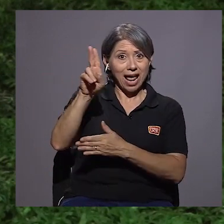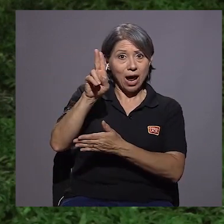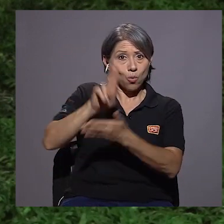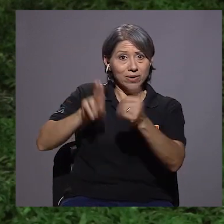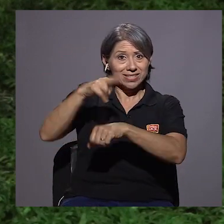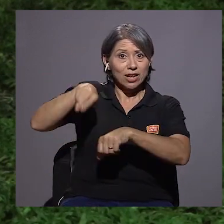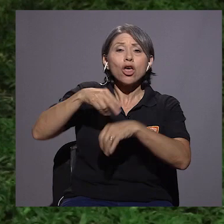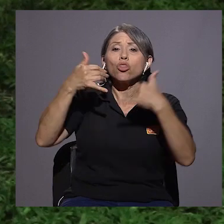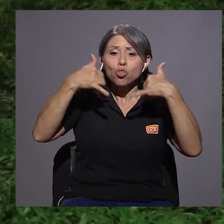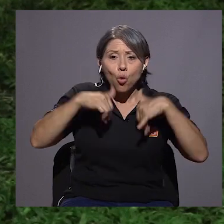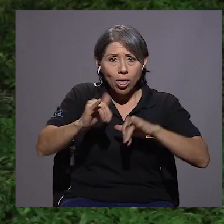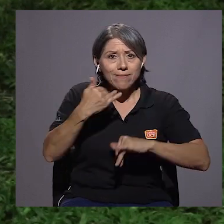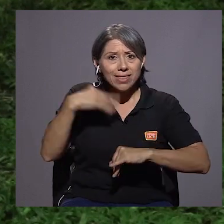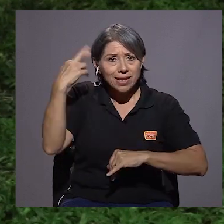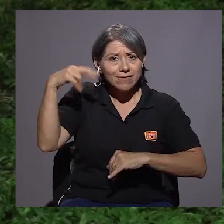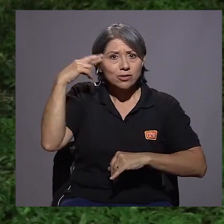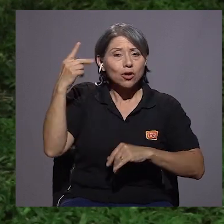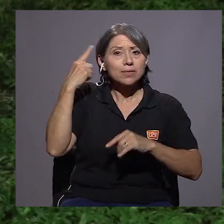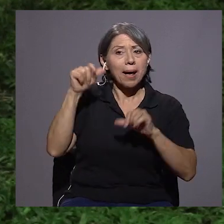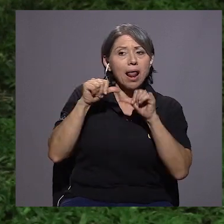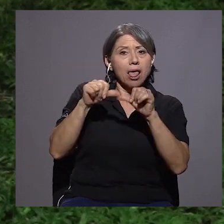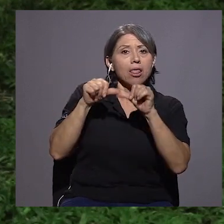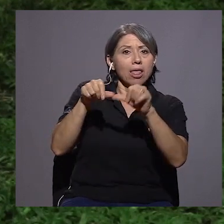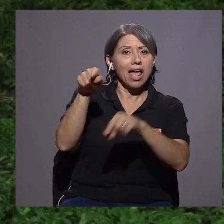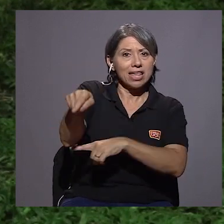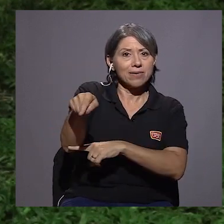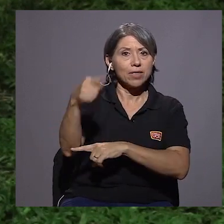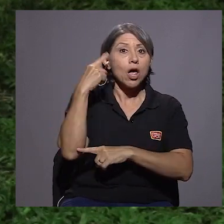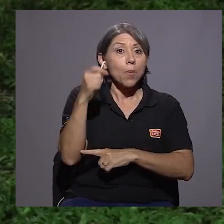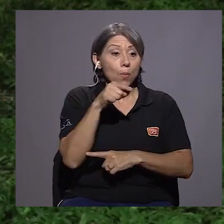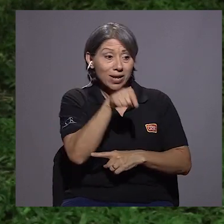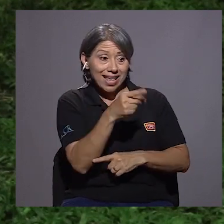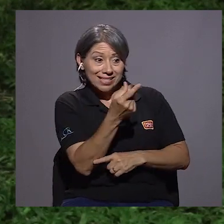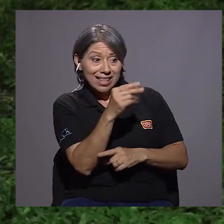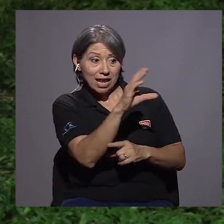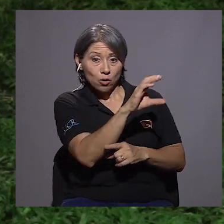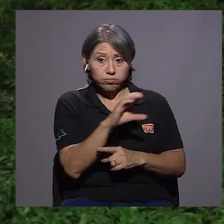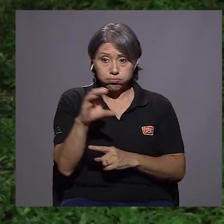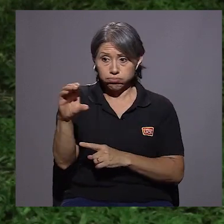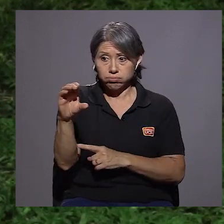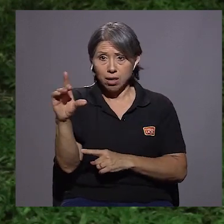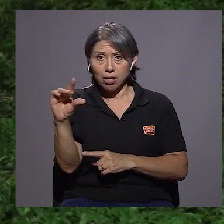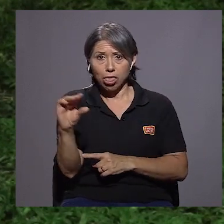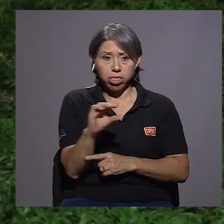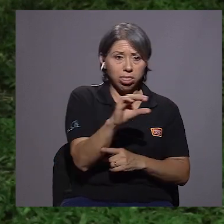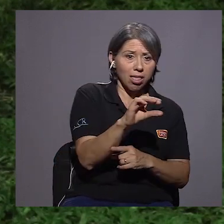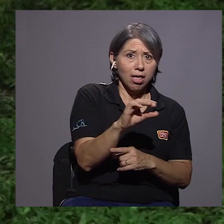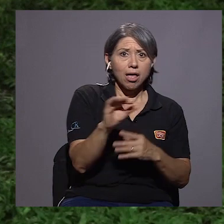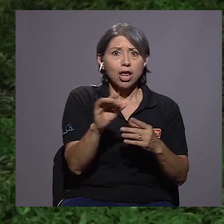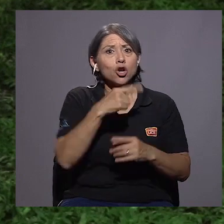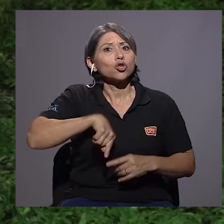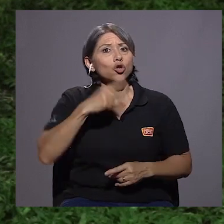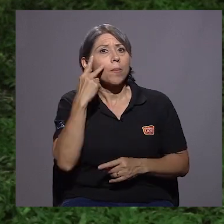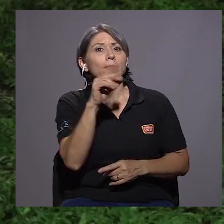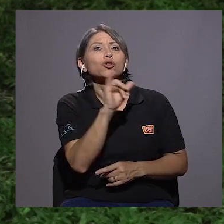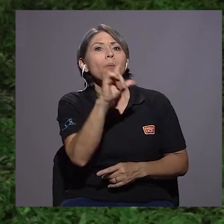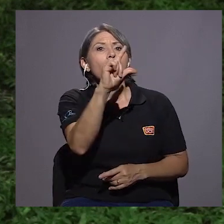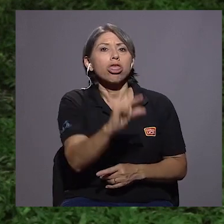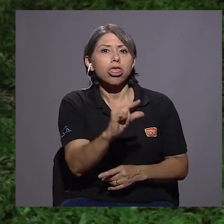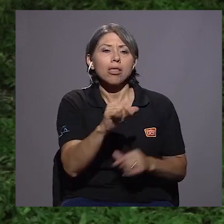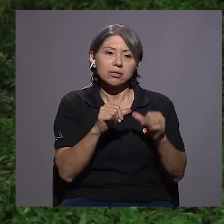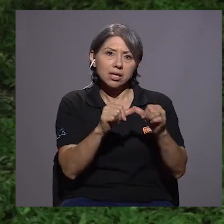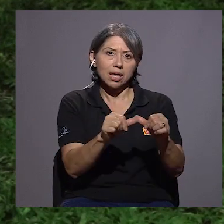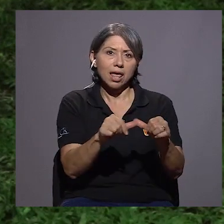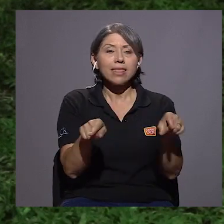todavía tienen razones para estar ahí, puesto que este redireccionamiento que nosotros y nosotras consideramos como un recorte sigue en pie, así